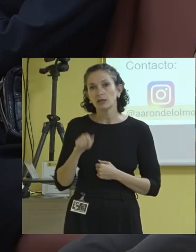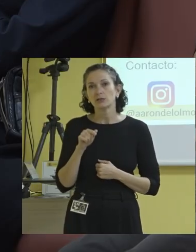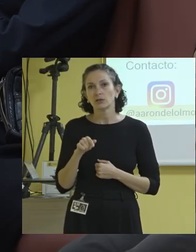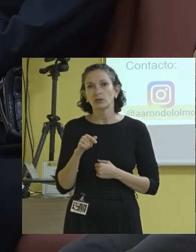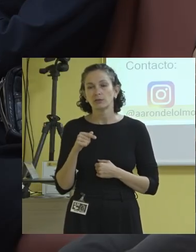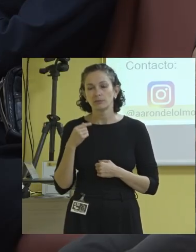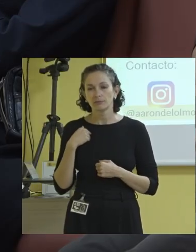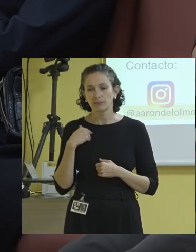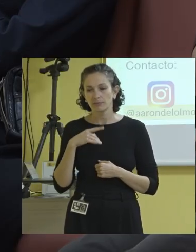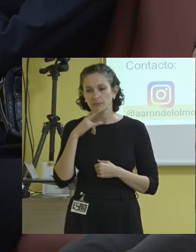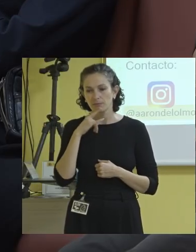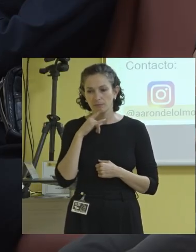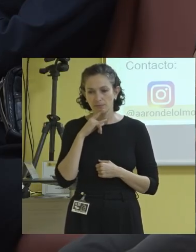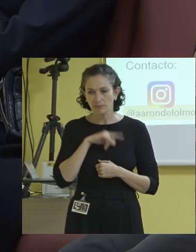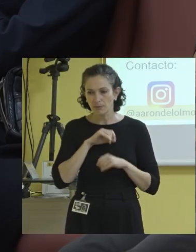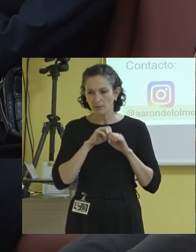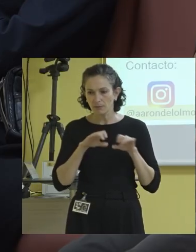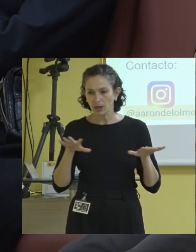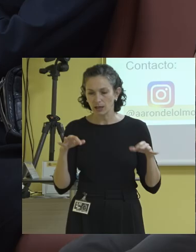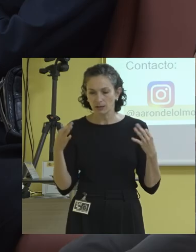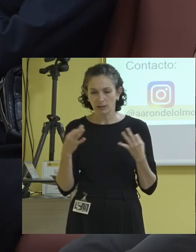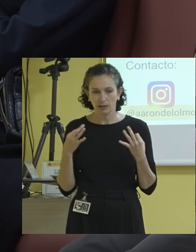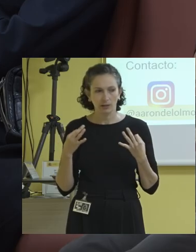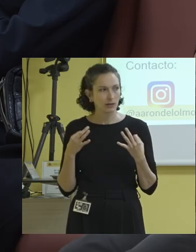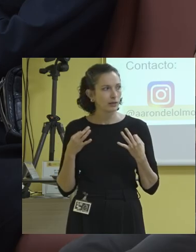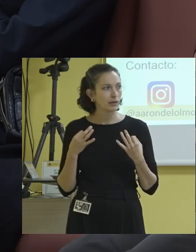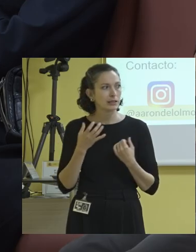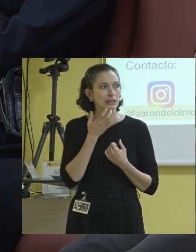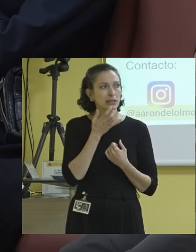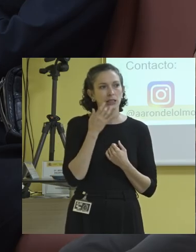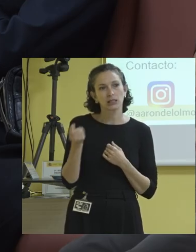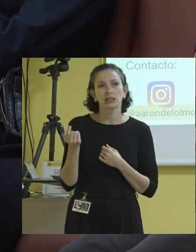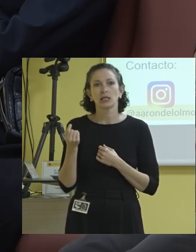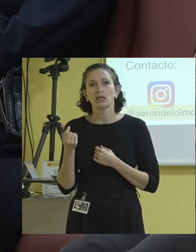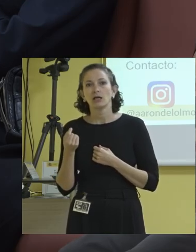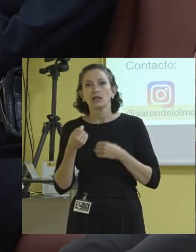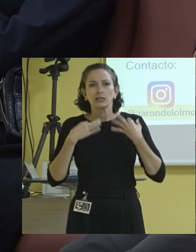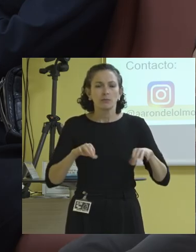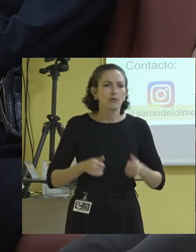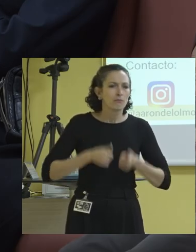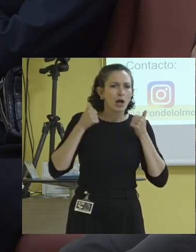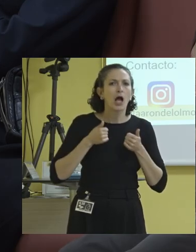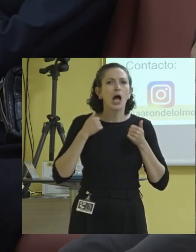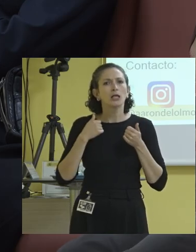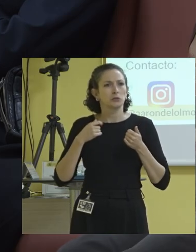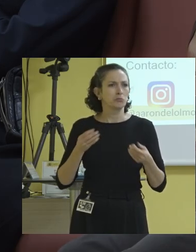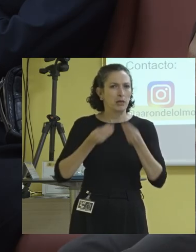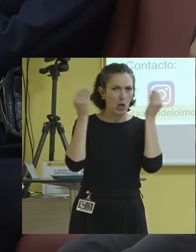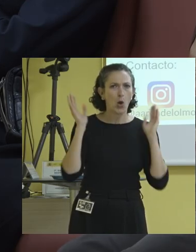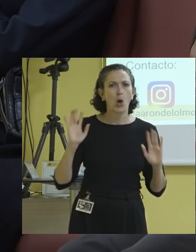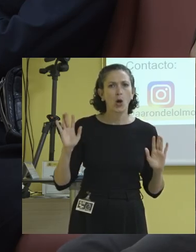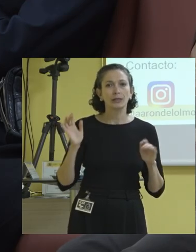sea verdad, o sea, ahí tus clics es más si tú dices algo, mientras más controvertido, más simplón y demás. Y si tú te pones ahí a decir cosas